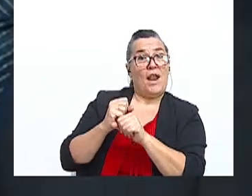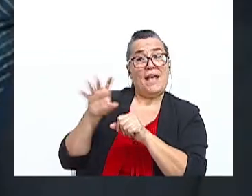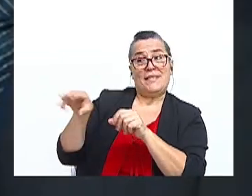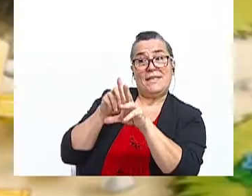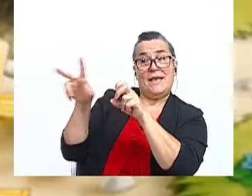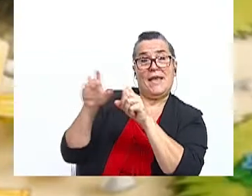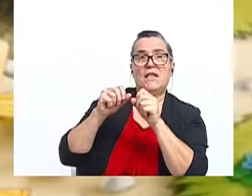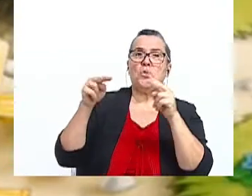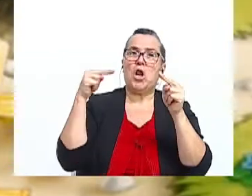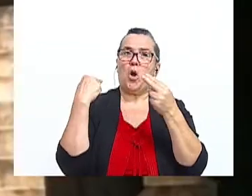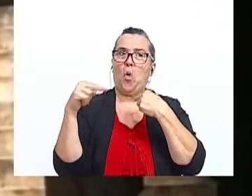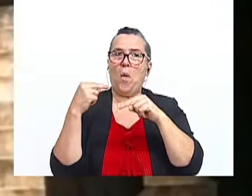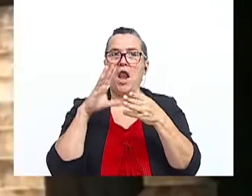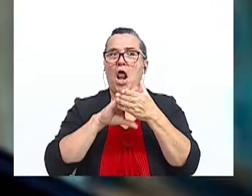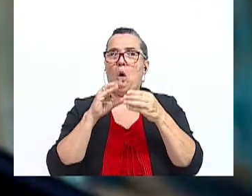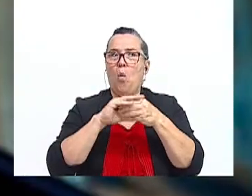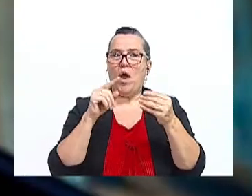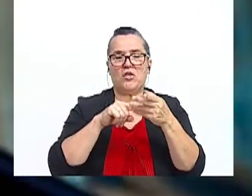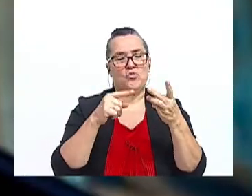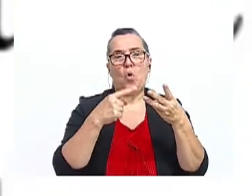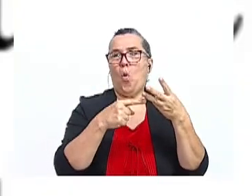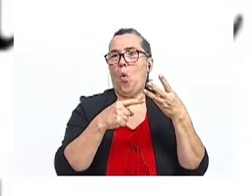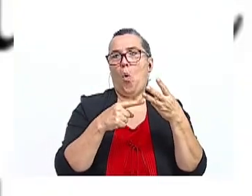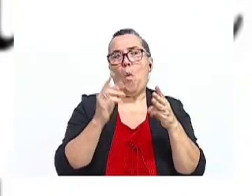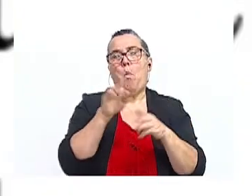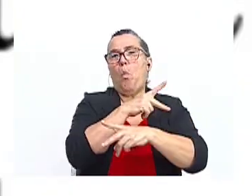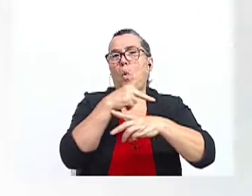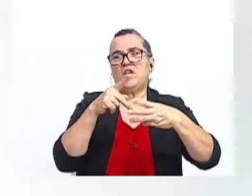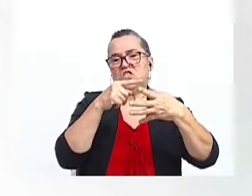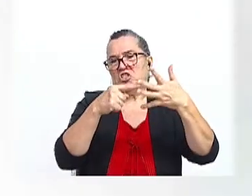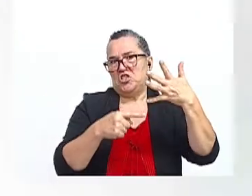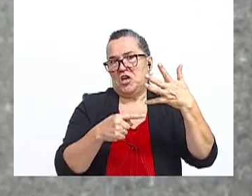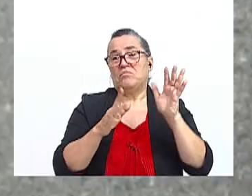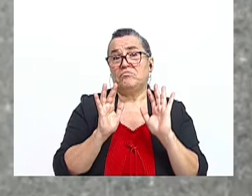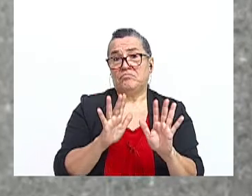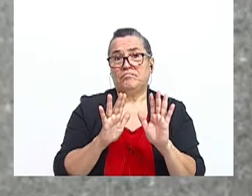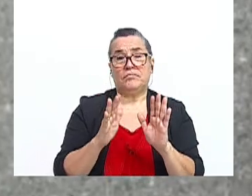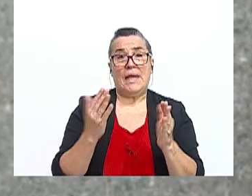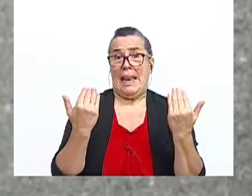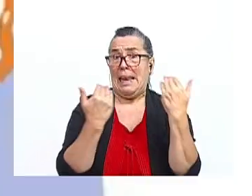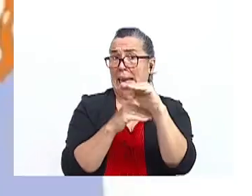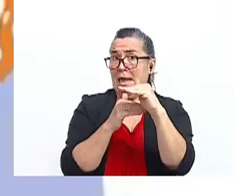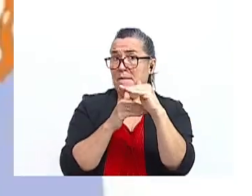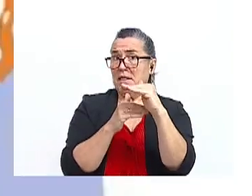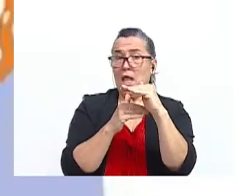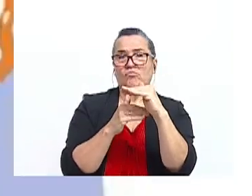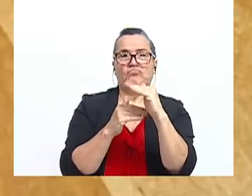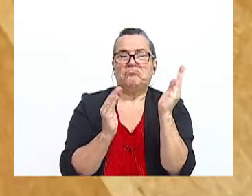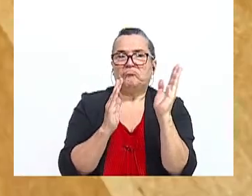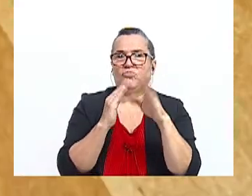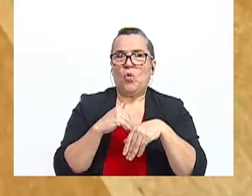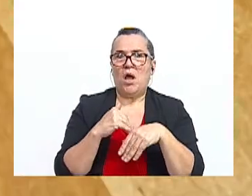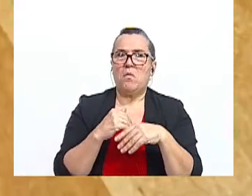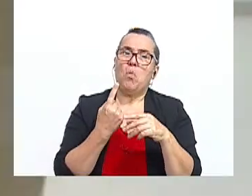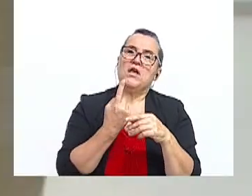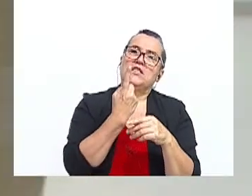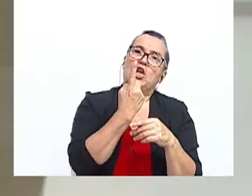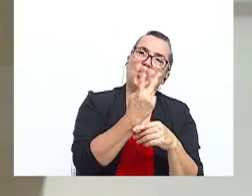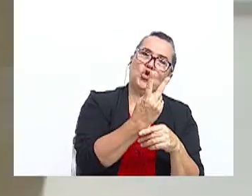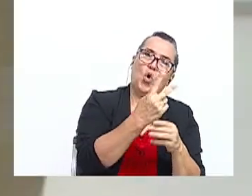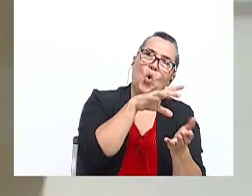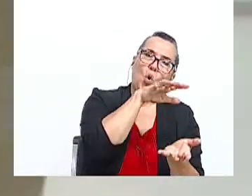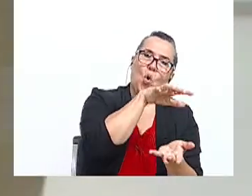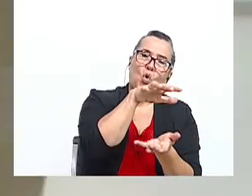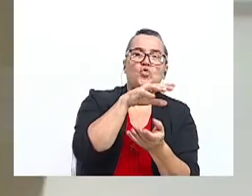una novela, un cuento, una obra o poesía, entre otras. No tiene un límite definido, puede ser de 2 cuartillas a